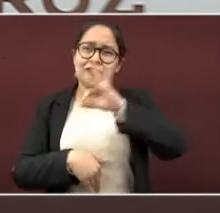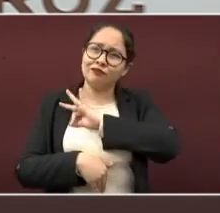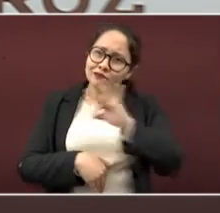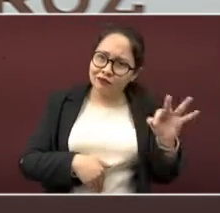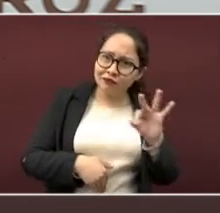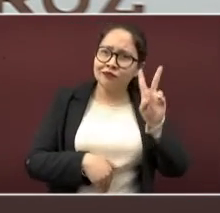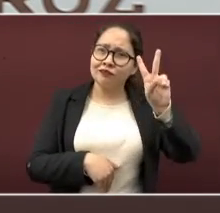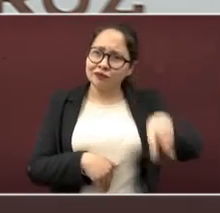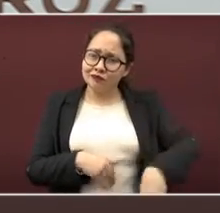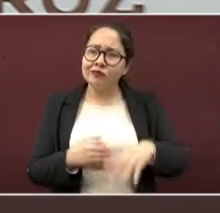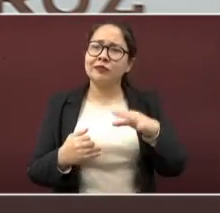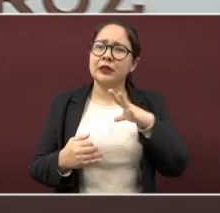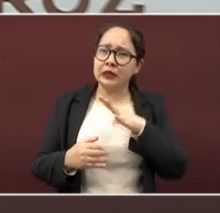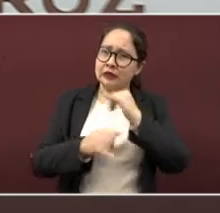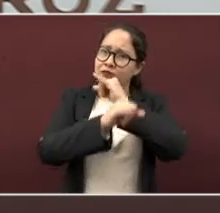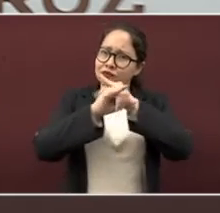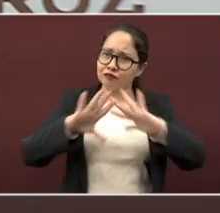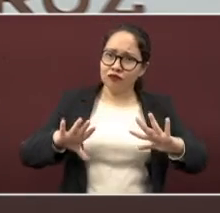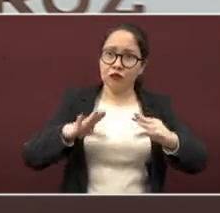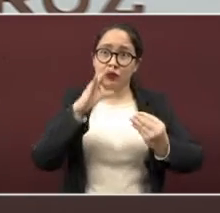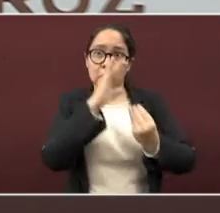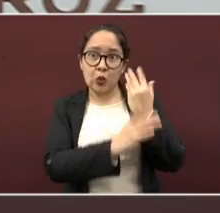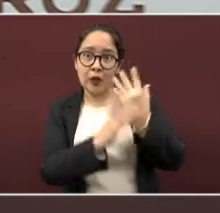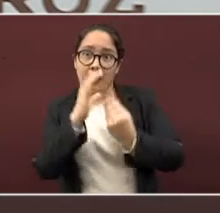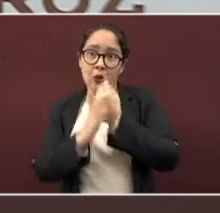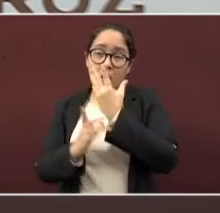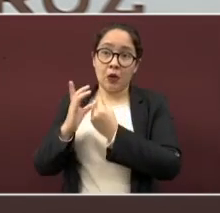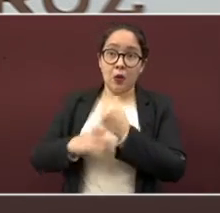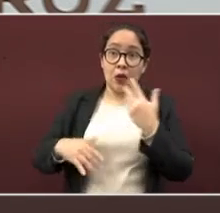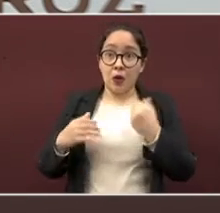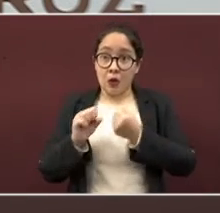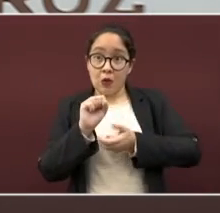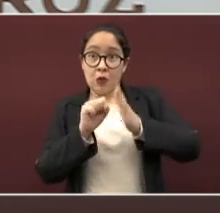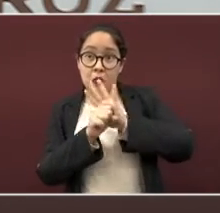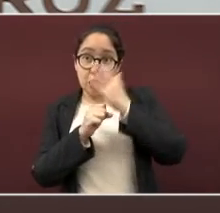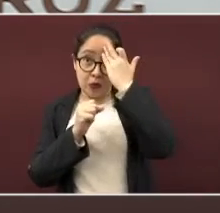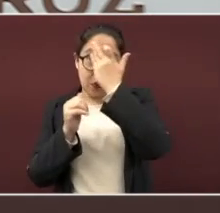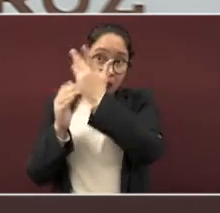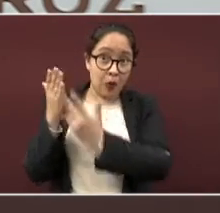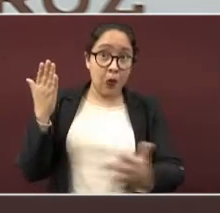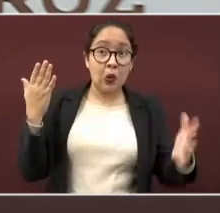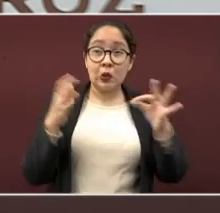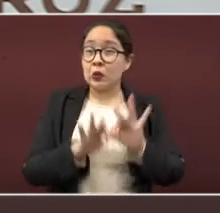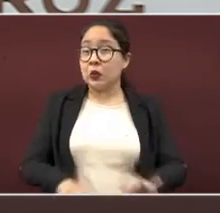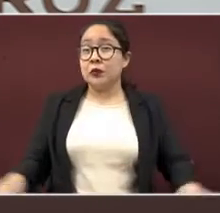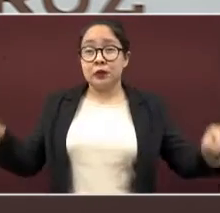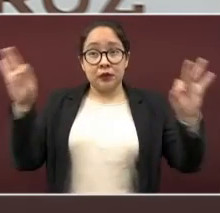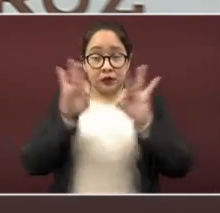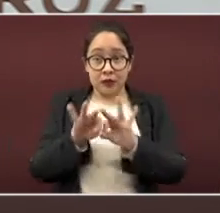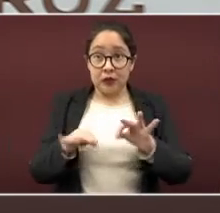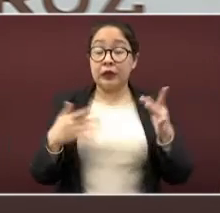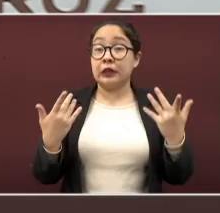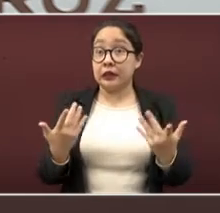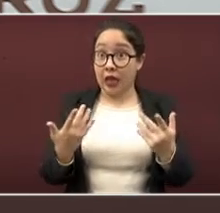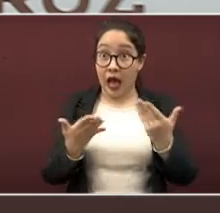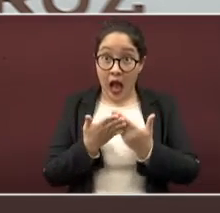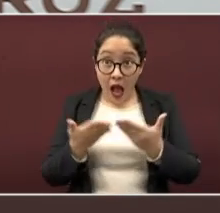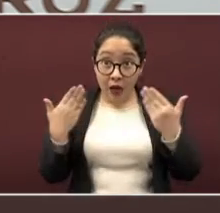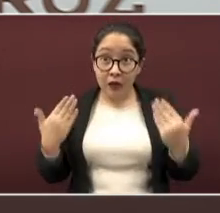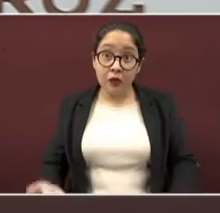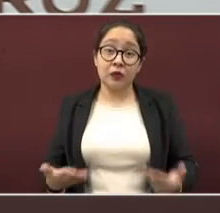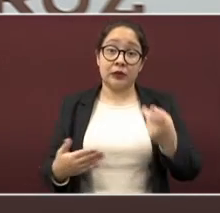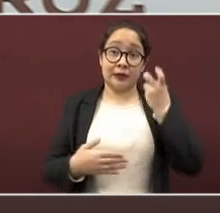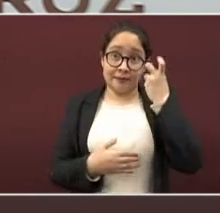manteniendo la información llevando el pulso de esta pandemia trascendente y que en el monte y que en este momento